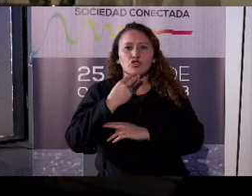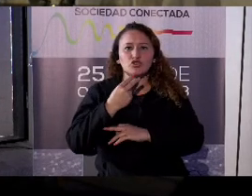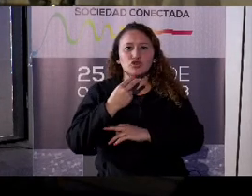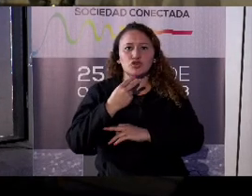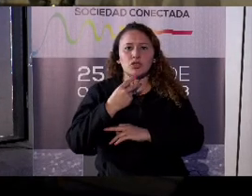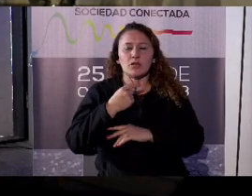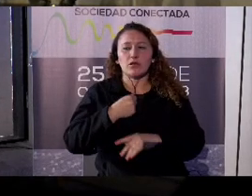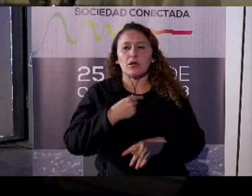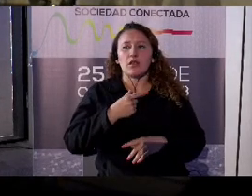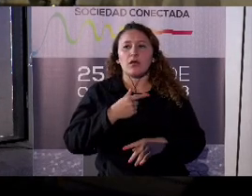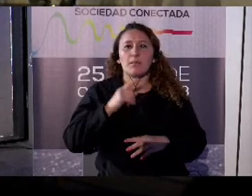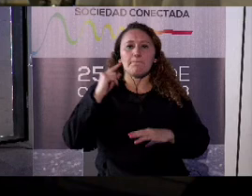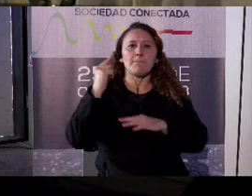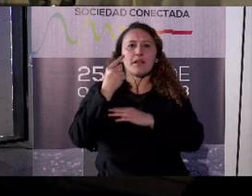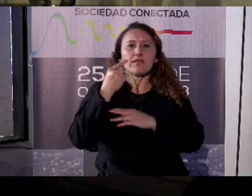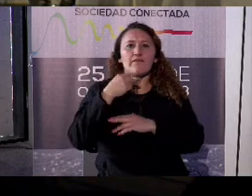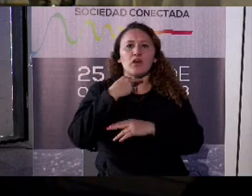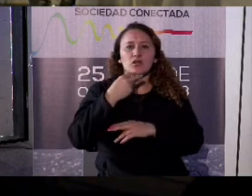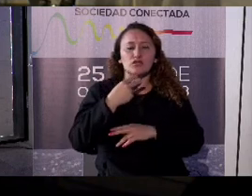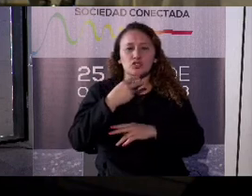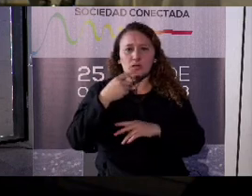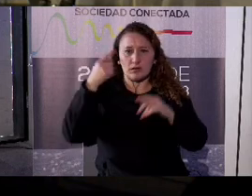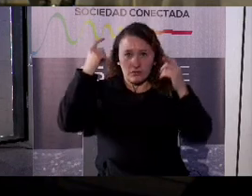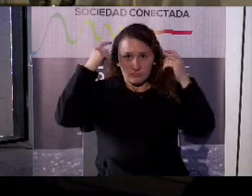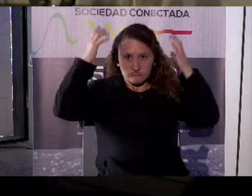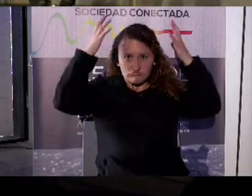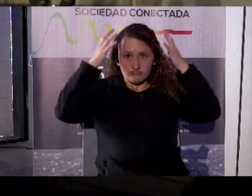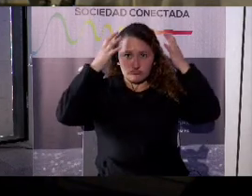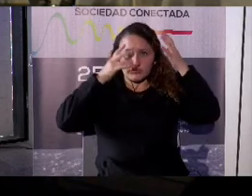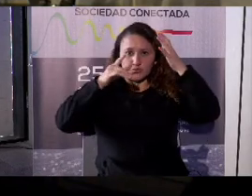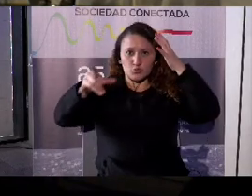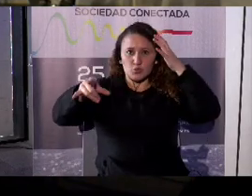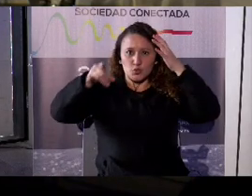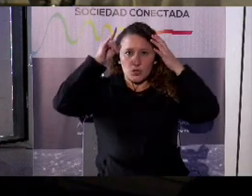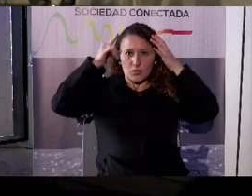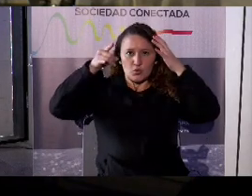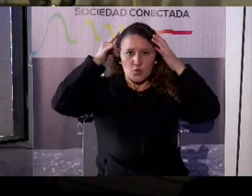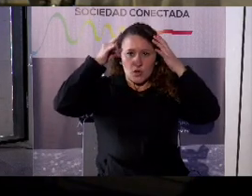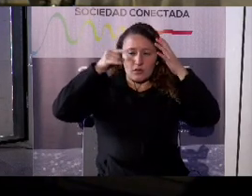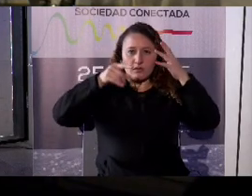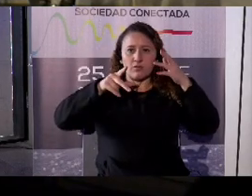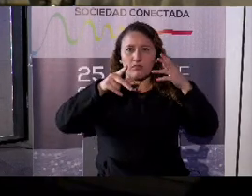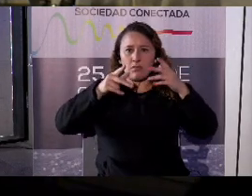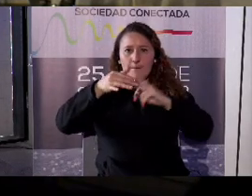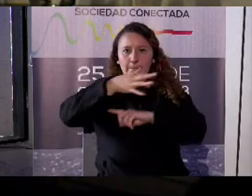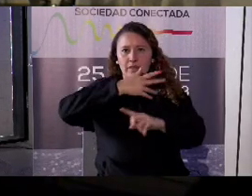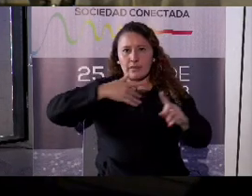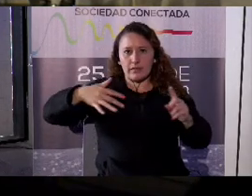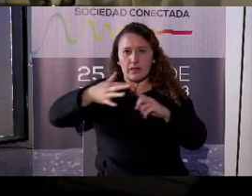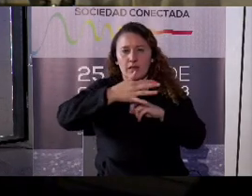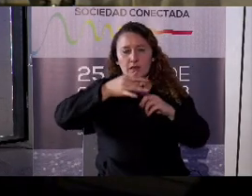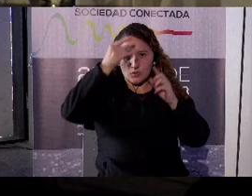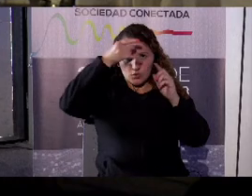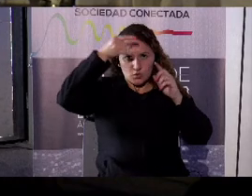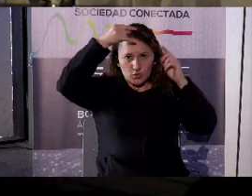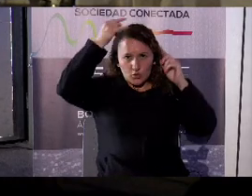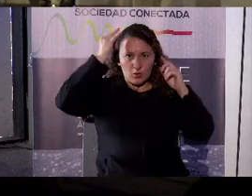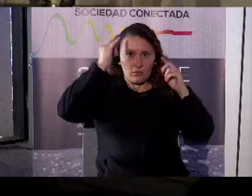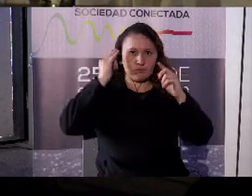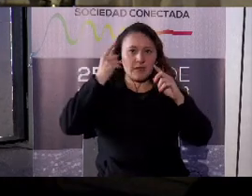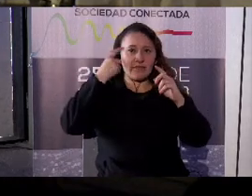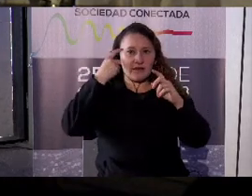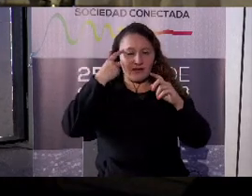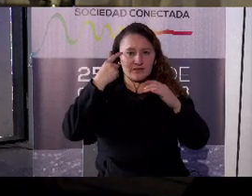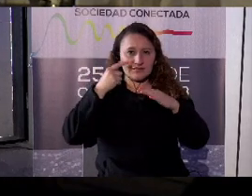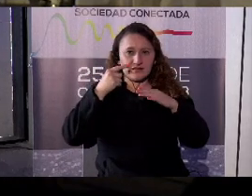él empieza a tomar imágenes del ambiente estas imágenes son enviadas a la nube y a través de analítica y Inteligencia artificial le